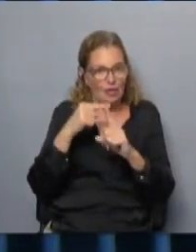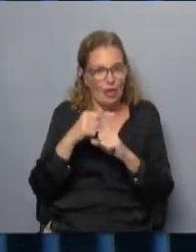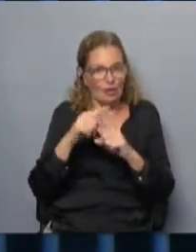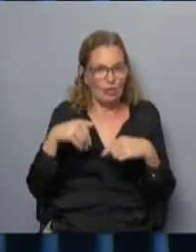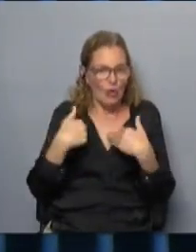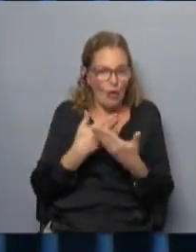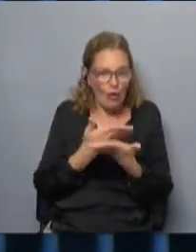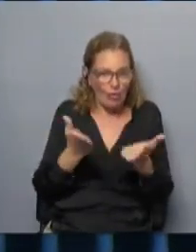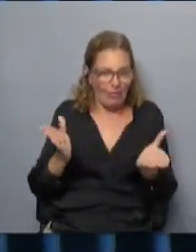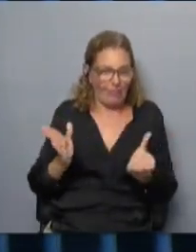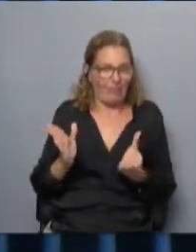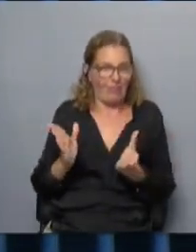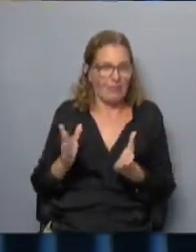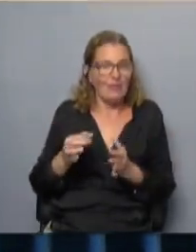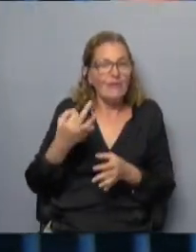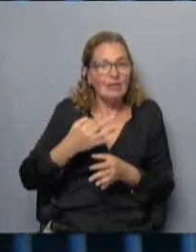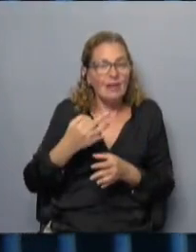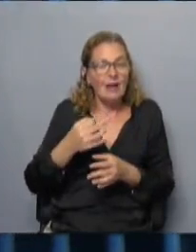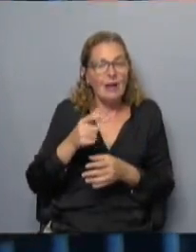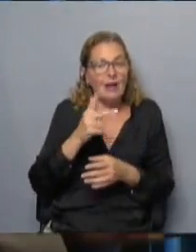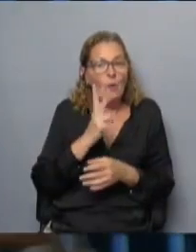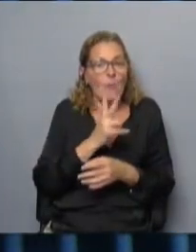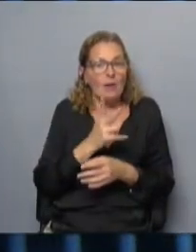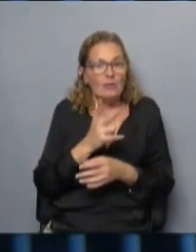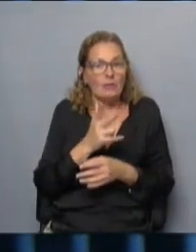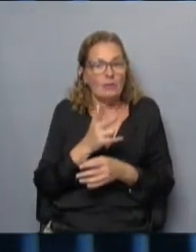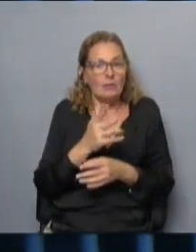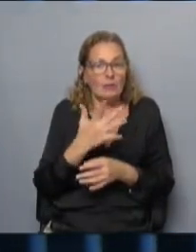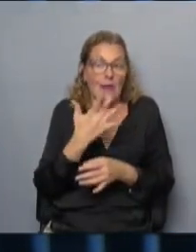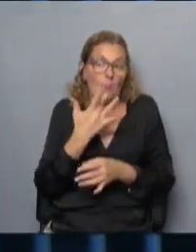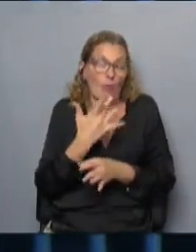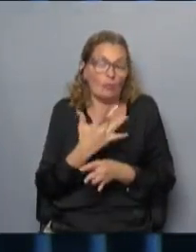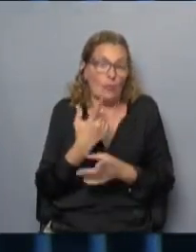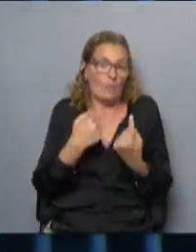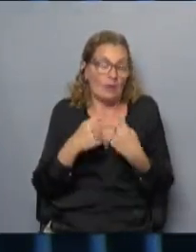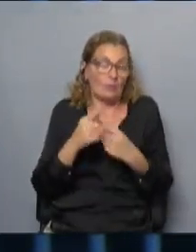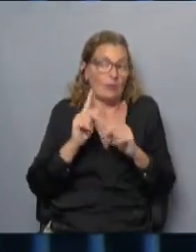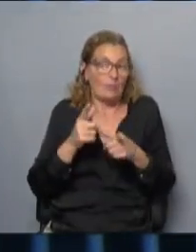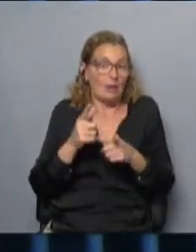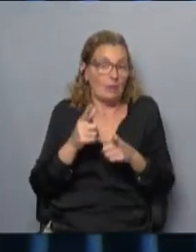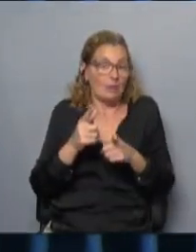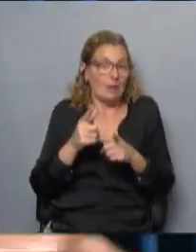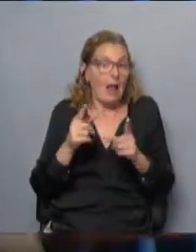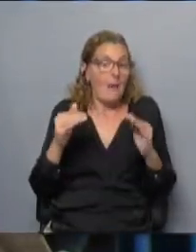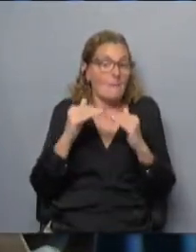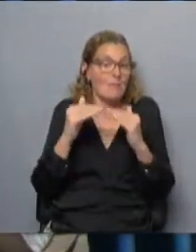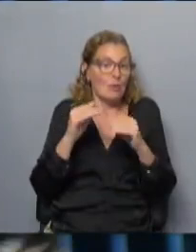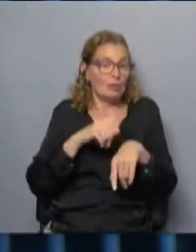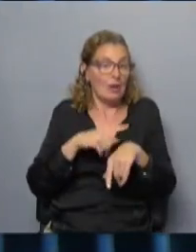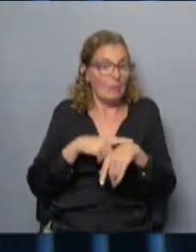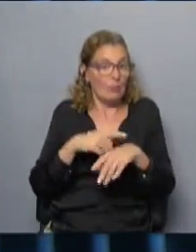porque en realidad el ser humano es bueno es maravilloso y terrible a la vez